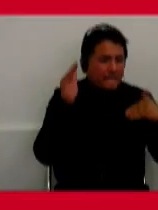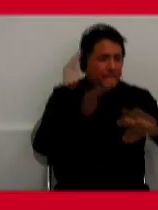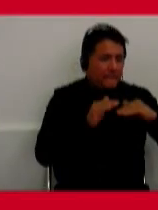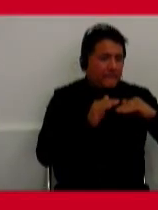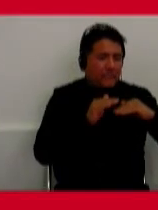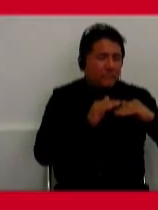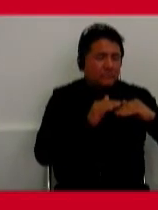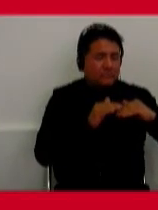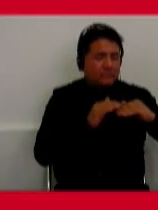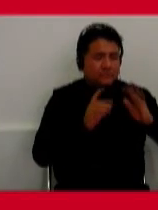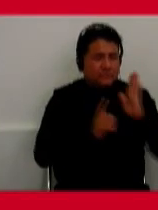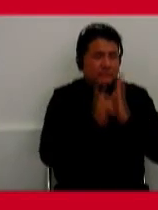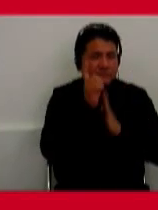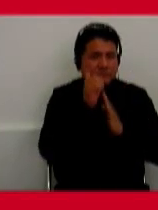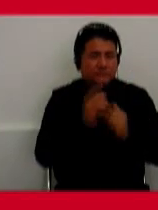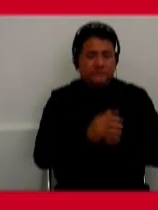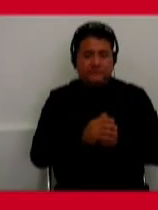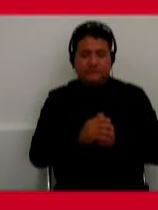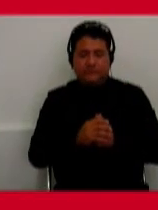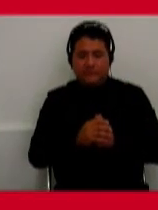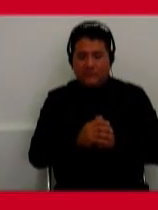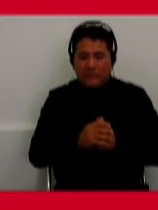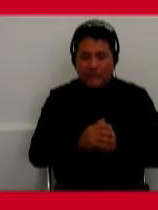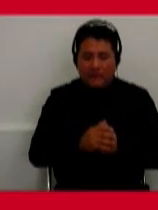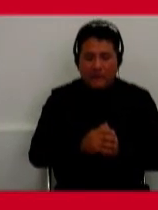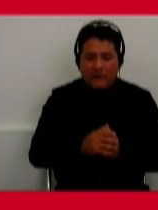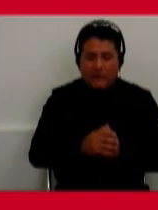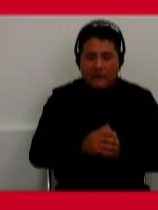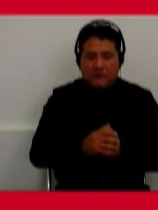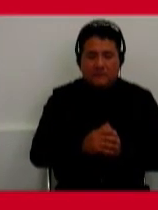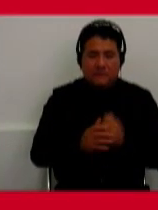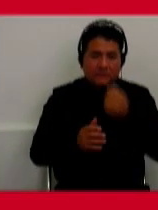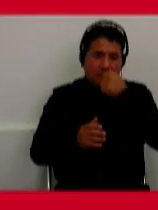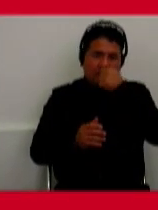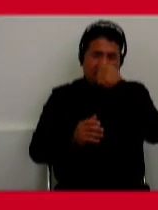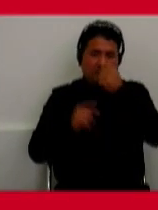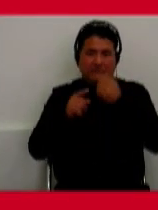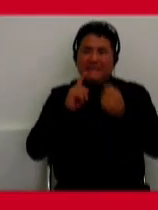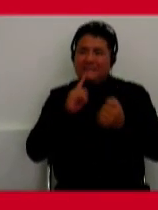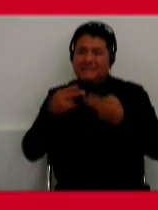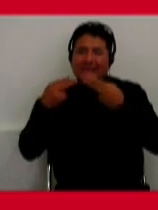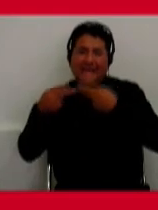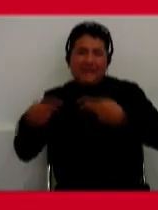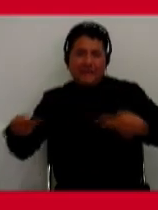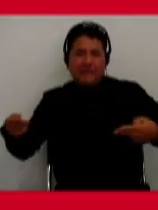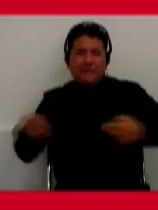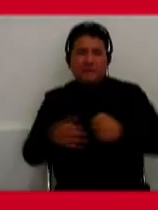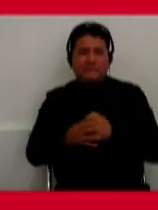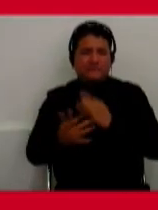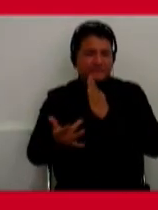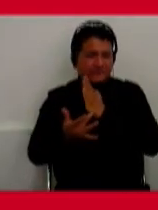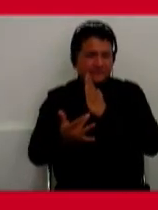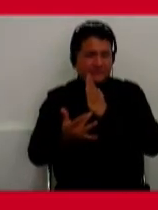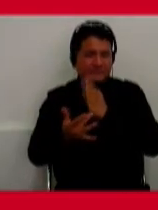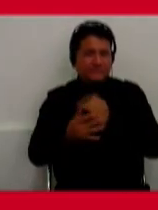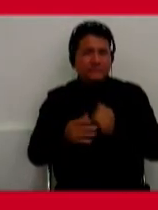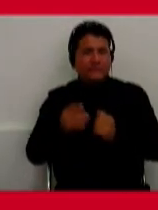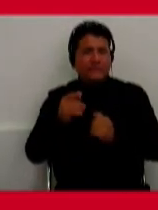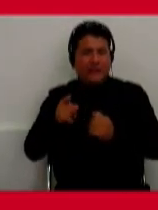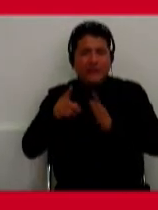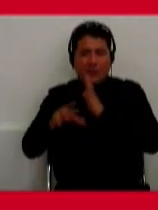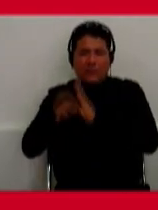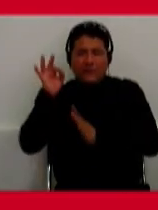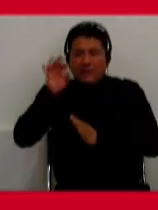como el Perú, ¿no? Ya lo hemos visto como el sublevel stopping. El Pseudoflow Cascade es la herramienta técnica que nos dice qué mineral es